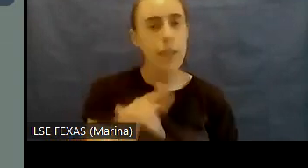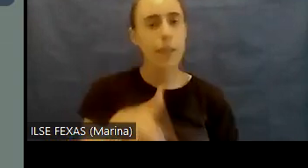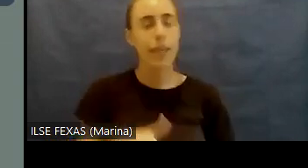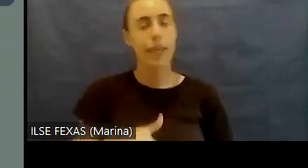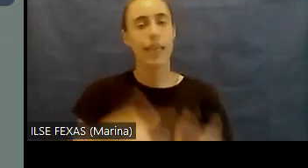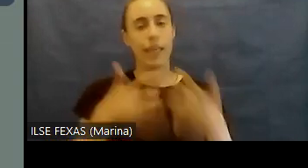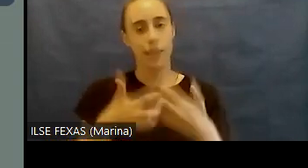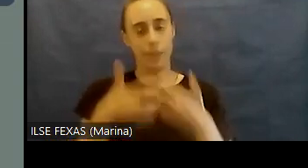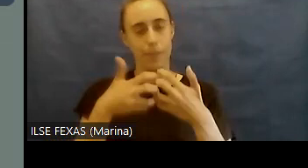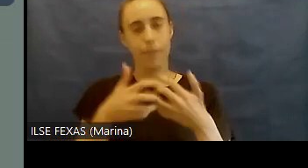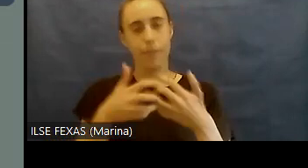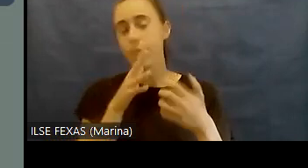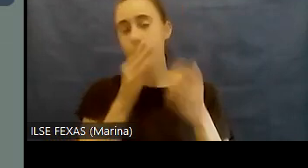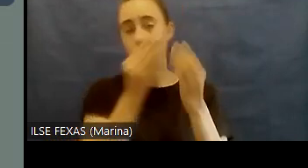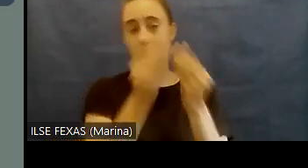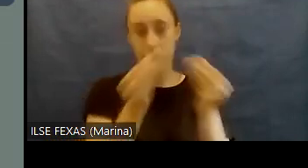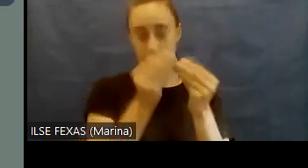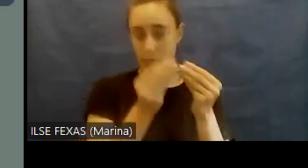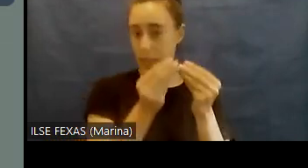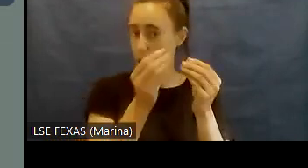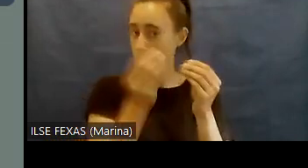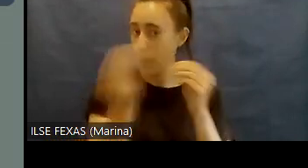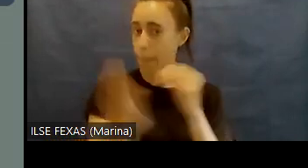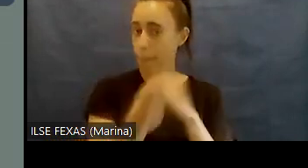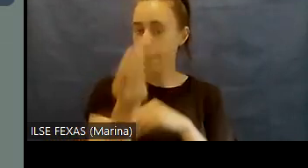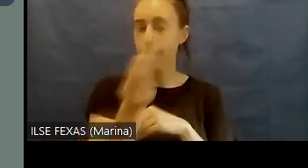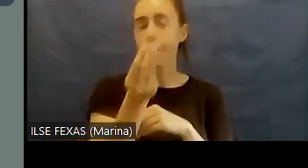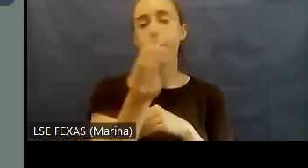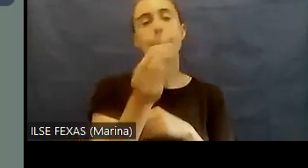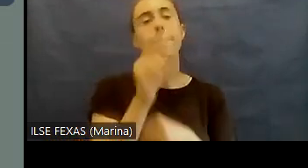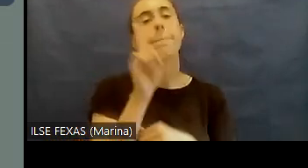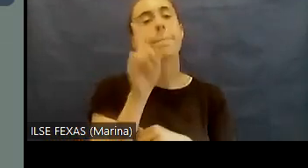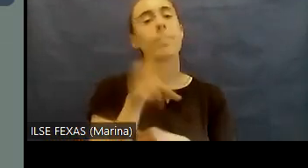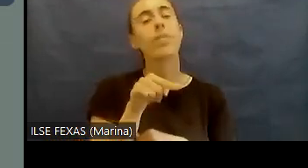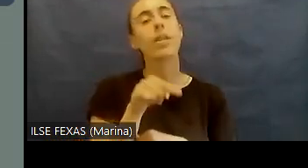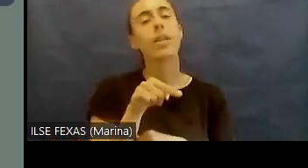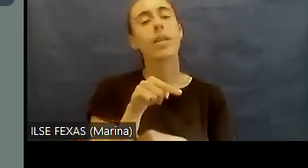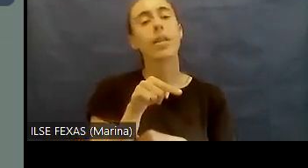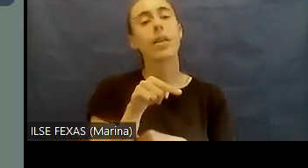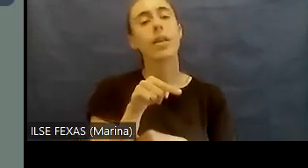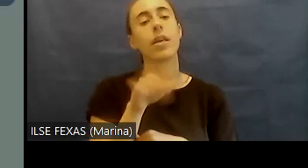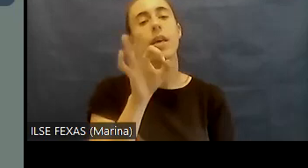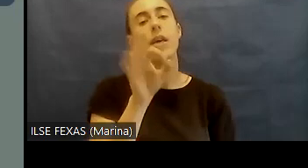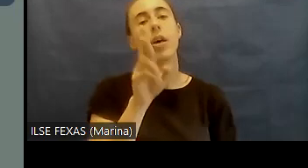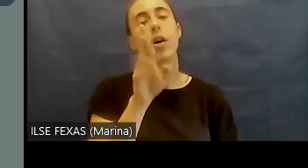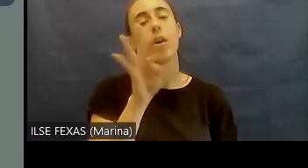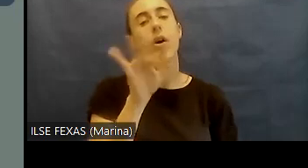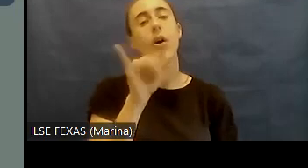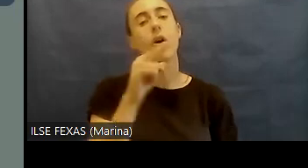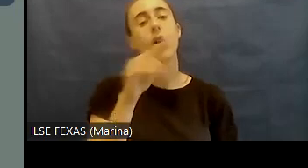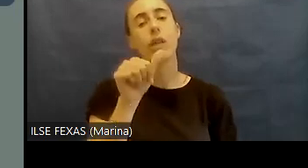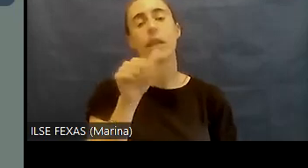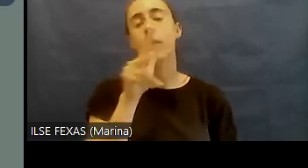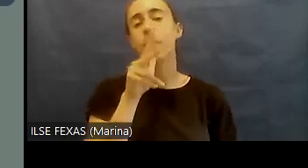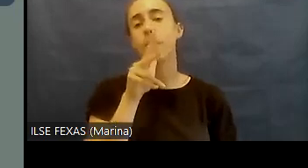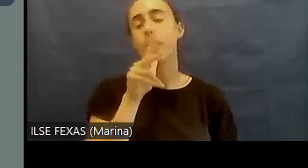Aumenta la secreción de jugo gástrico, las enzimas y el ácido clorhídrico, y además el mucílago que tiene la ortiga hace de bolo fecal y efecto laxante, hace